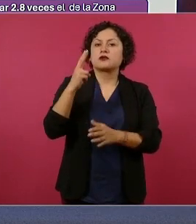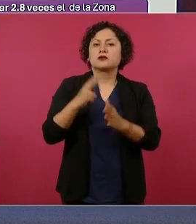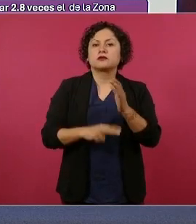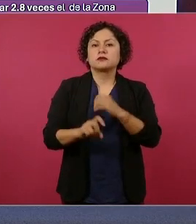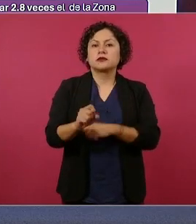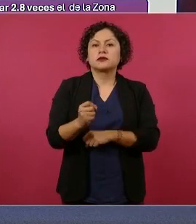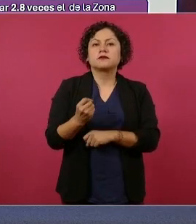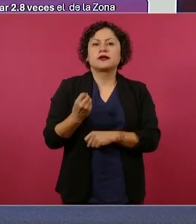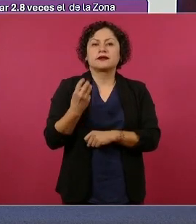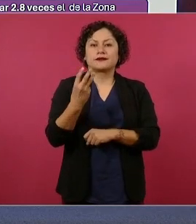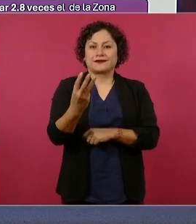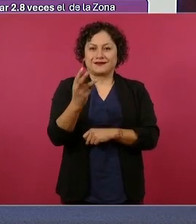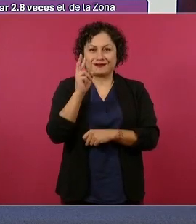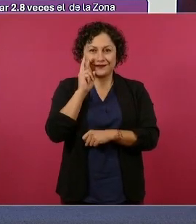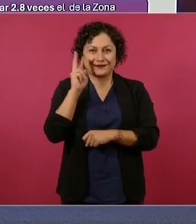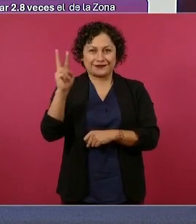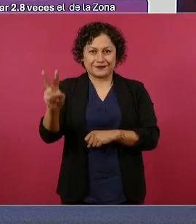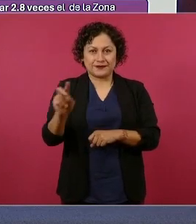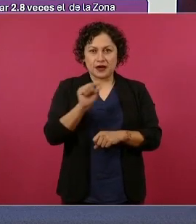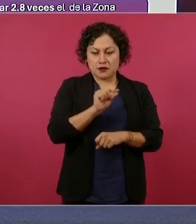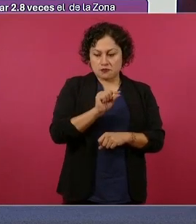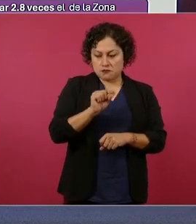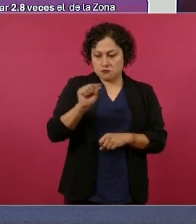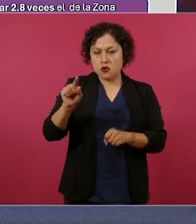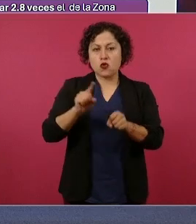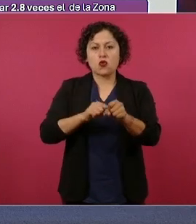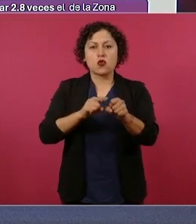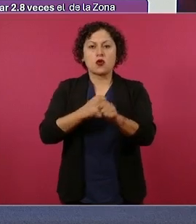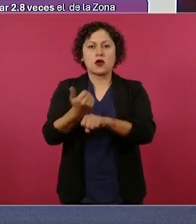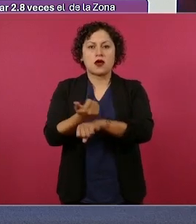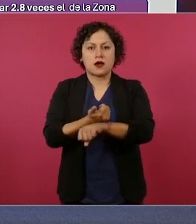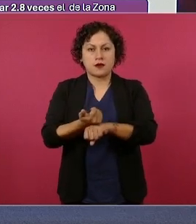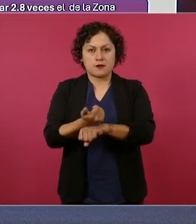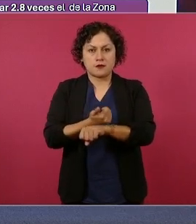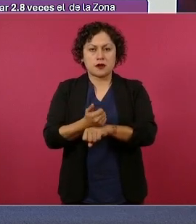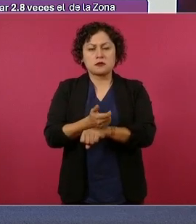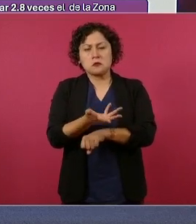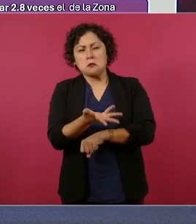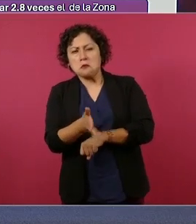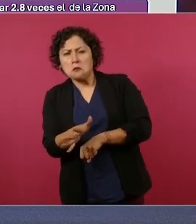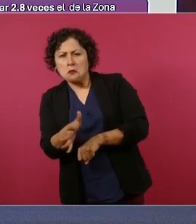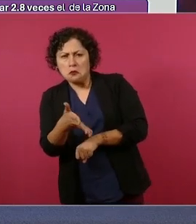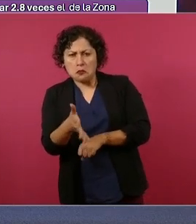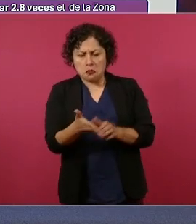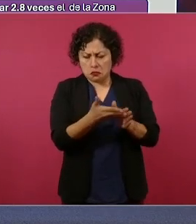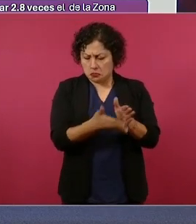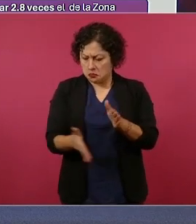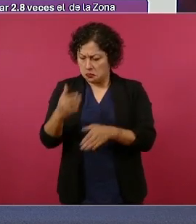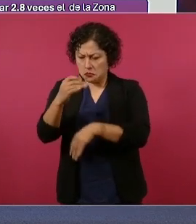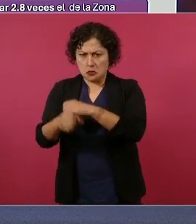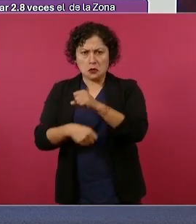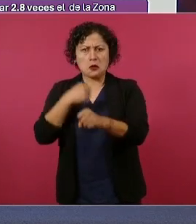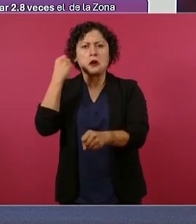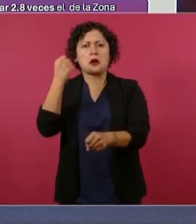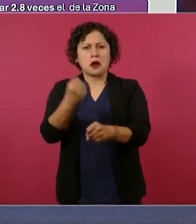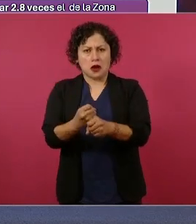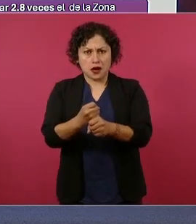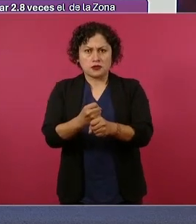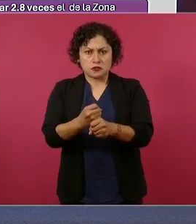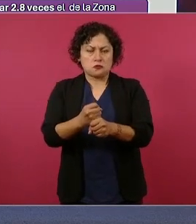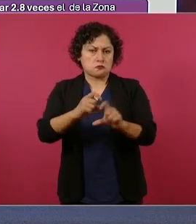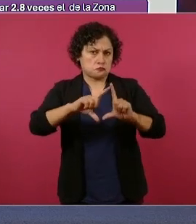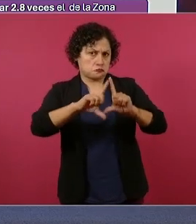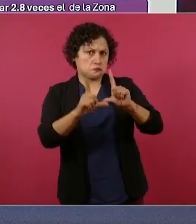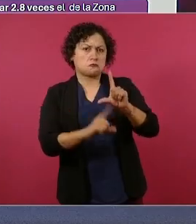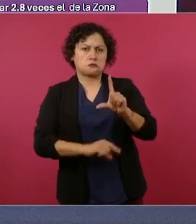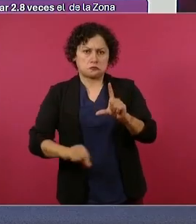está graficado aquí en línea punteada amarilla, la temperatura promedio anual que tuvimos en todo el país y